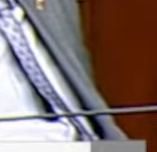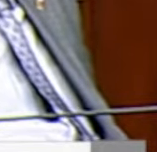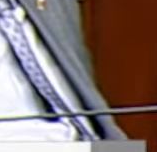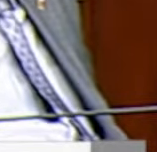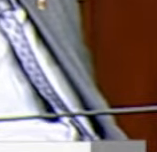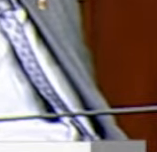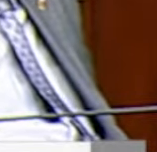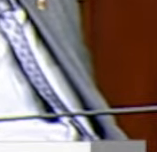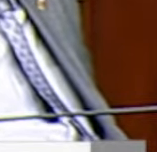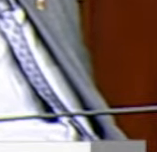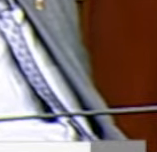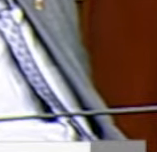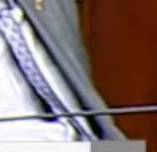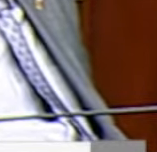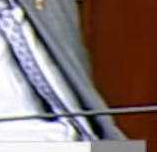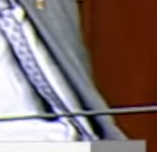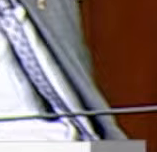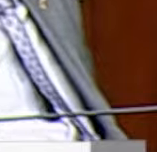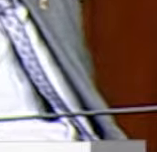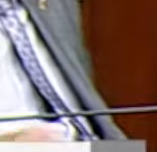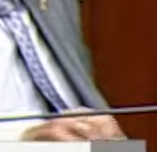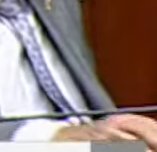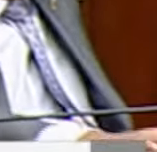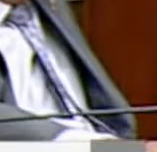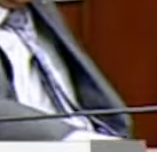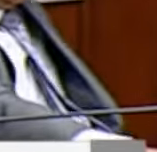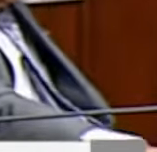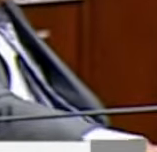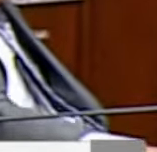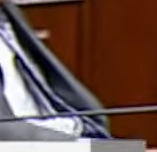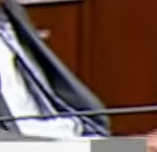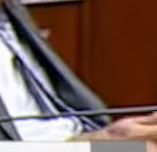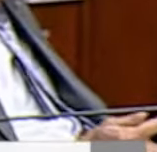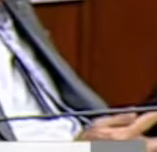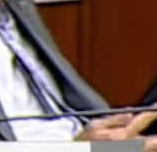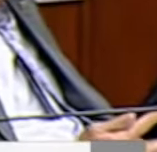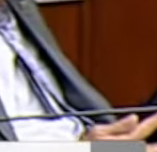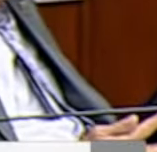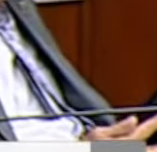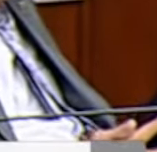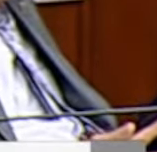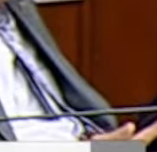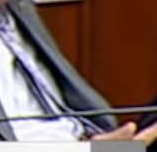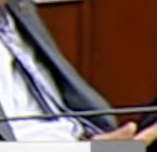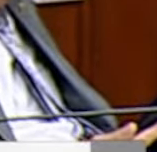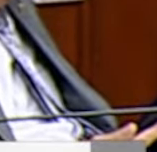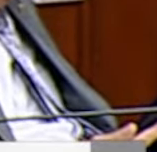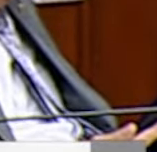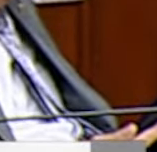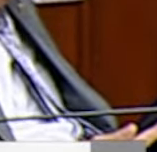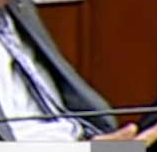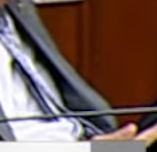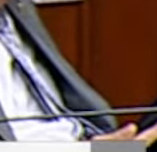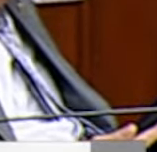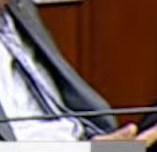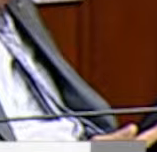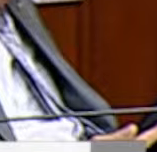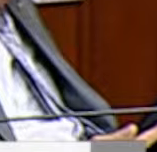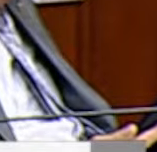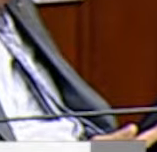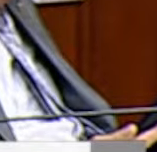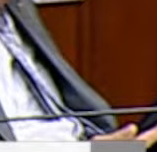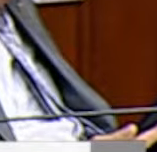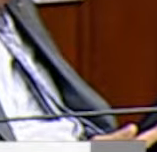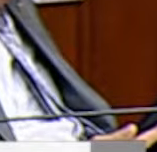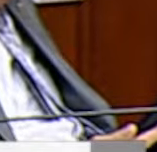Constitución y como sanción la inhabilitación en el ejercicio de toda función pública por el lapso de 10 años conforme lo establece el artículo